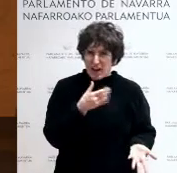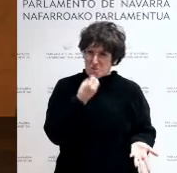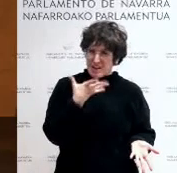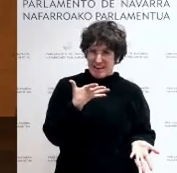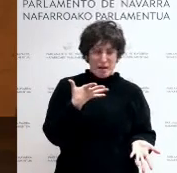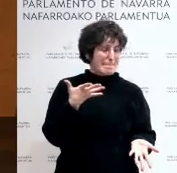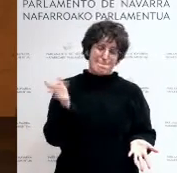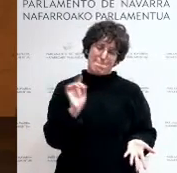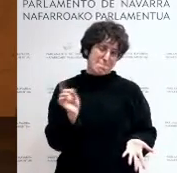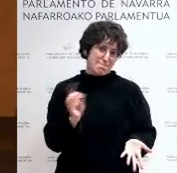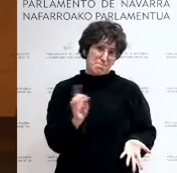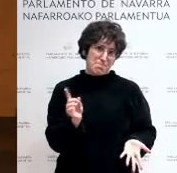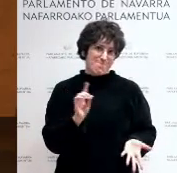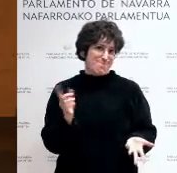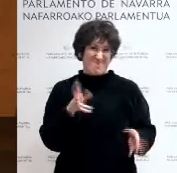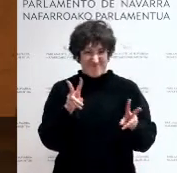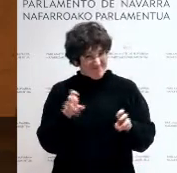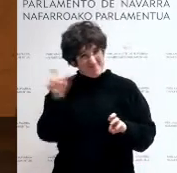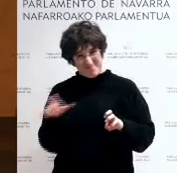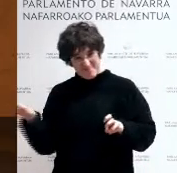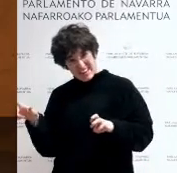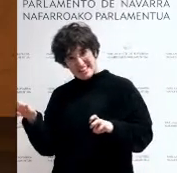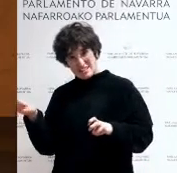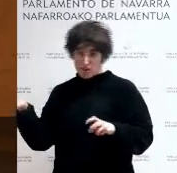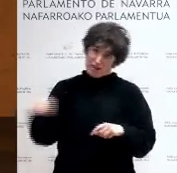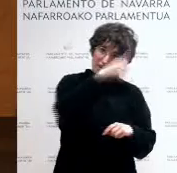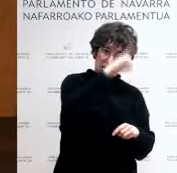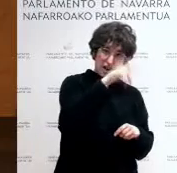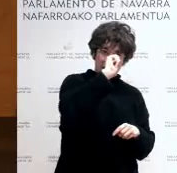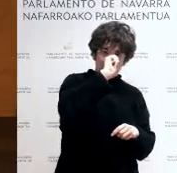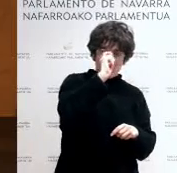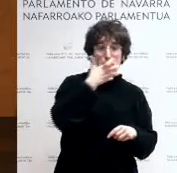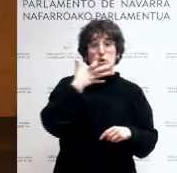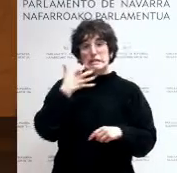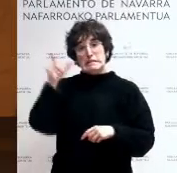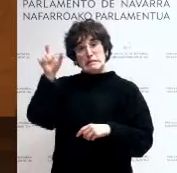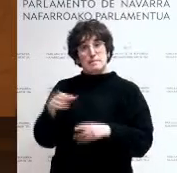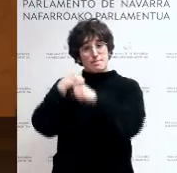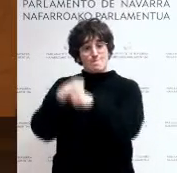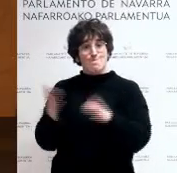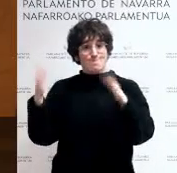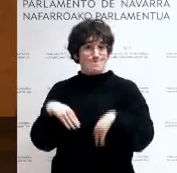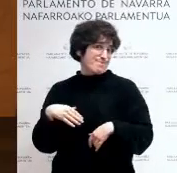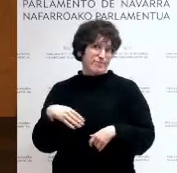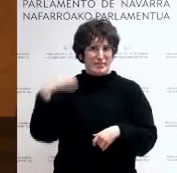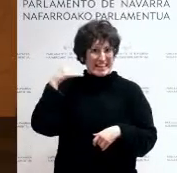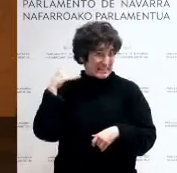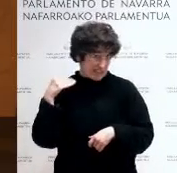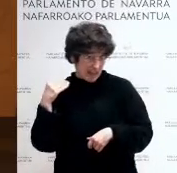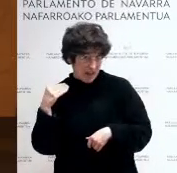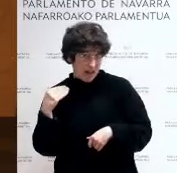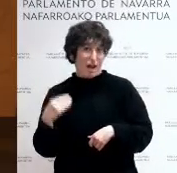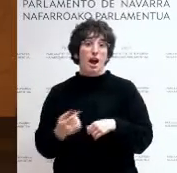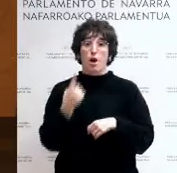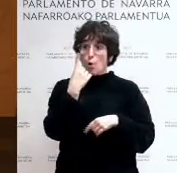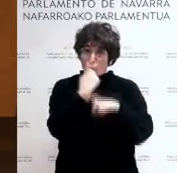es el traslado de pacientes a Pamplona cuando no hay radiólogo de guardia. En el Hospital García Orcoy de Estella no hay radiólogo de guardia la mitad de los días del año.